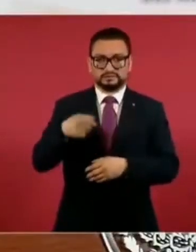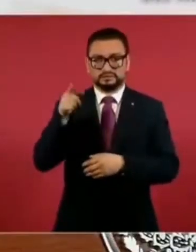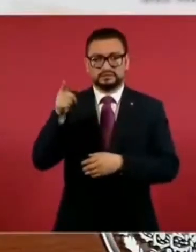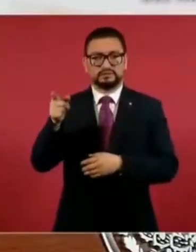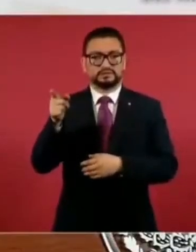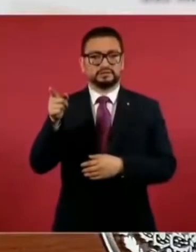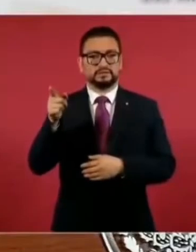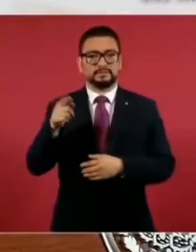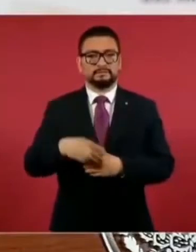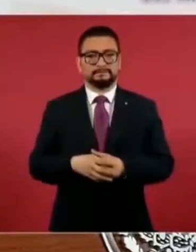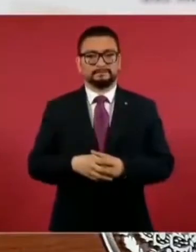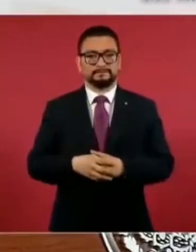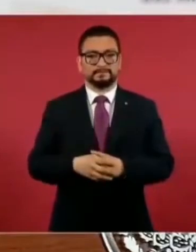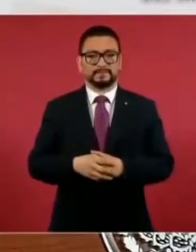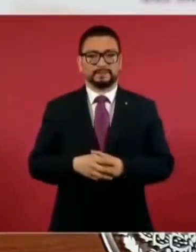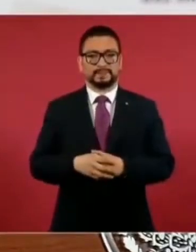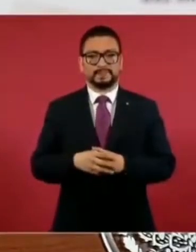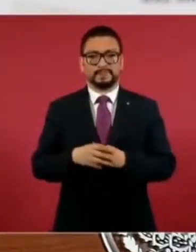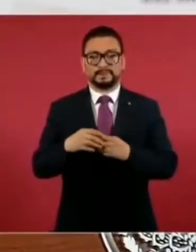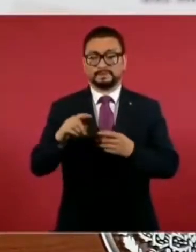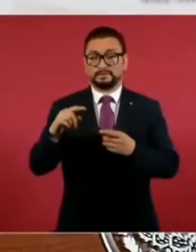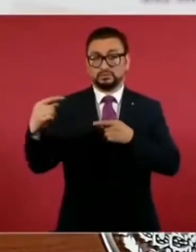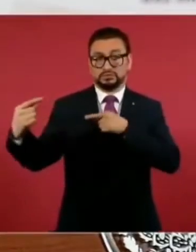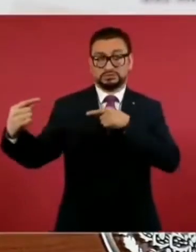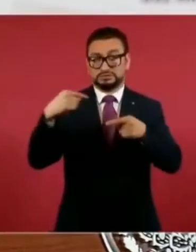se rebelaban